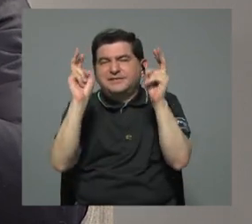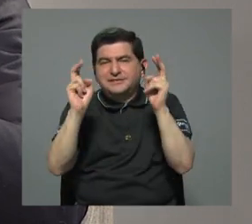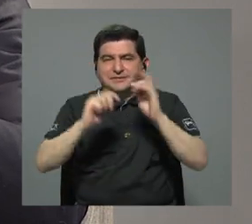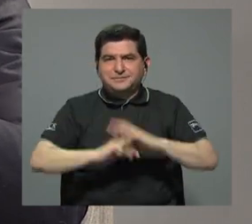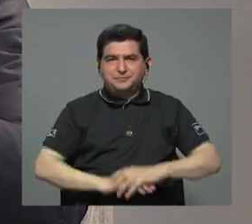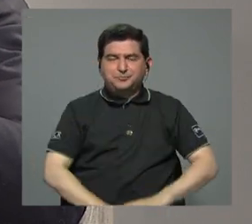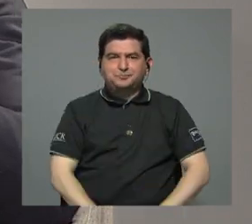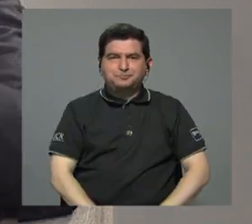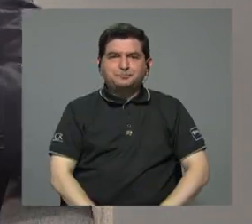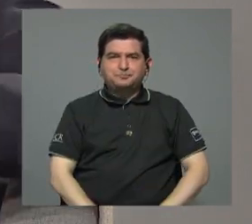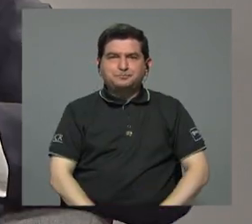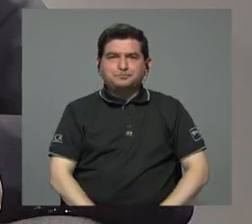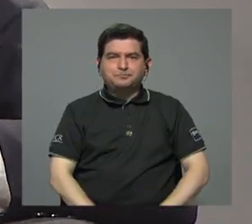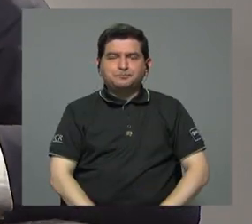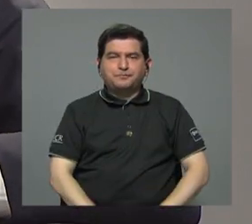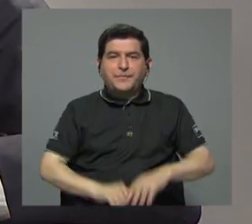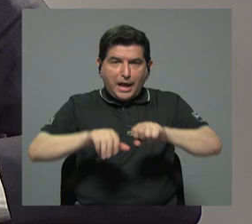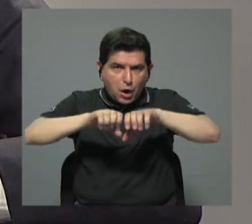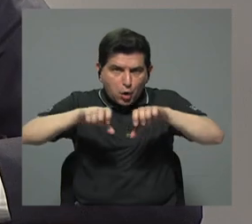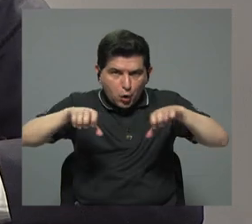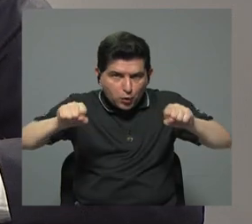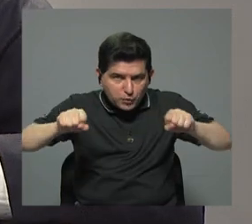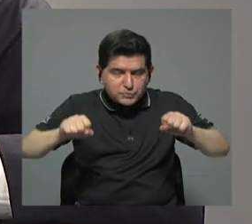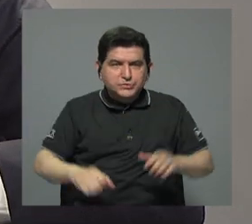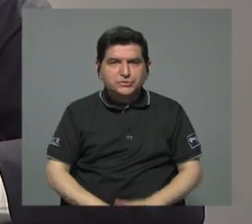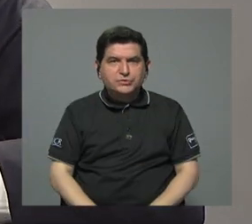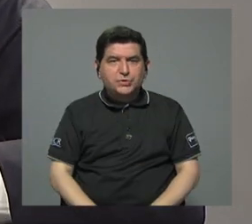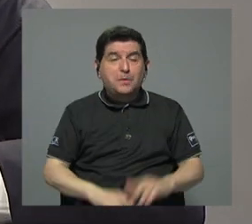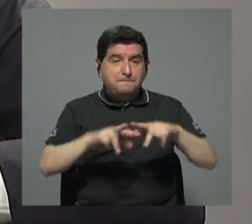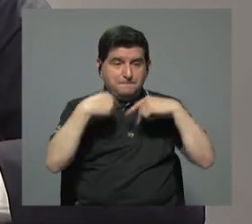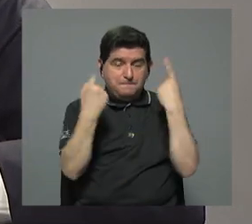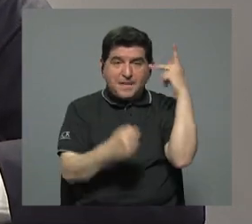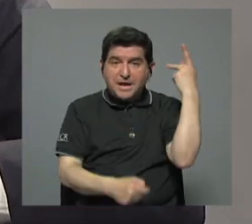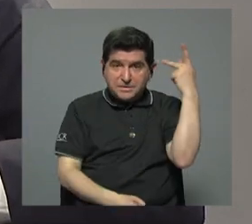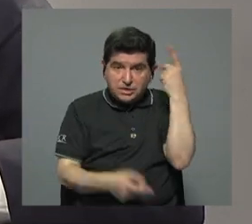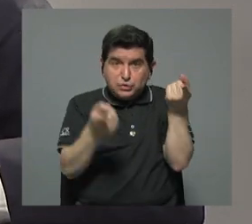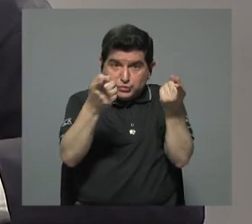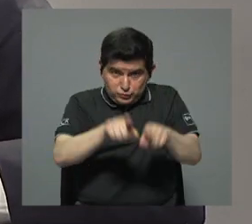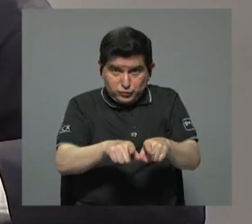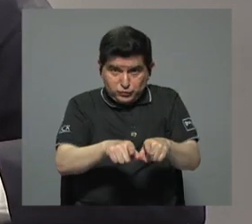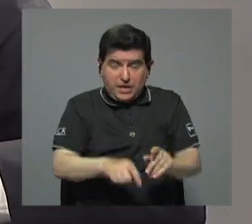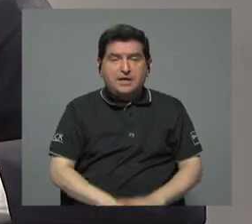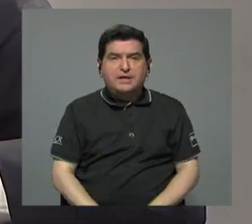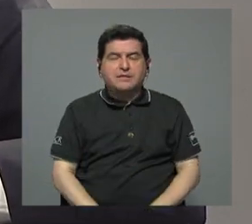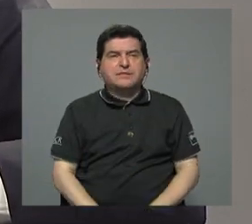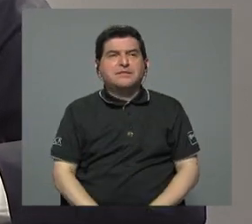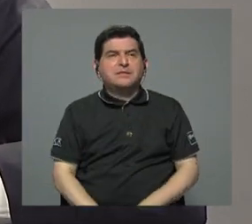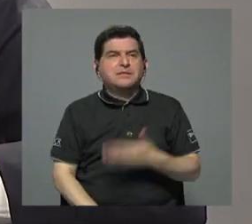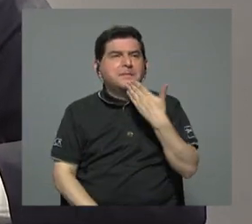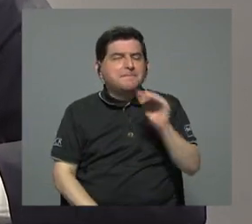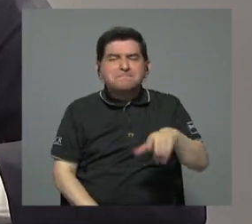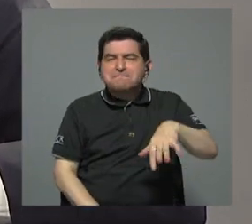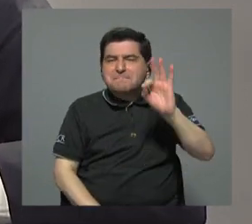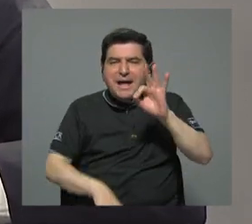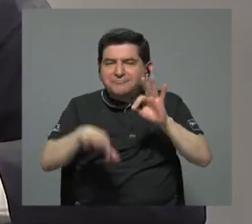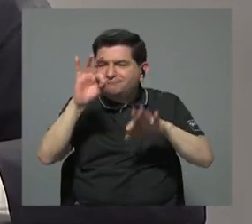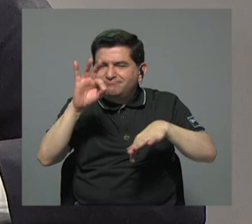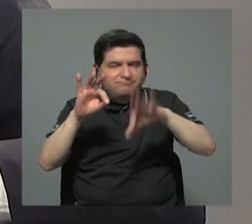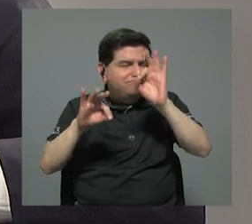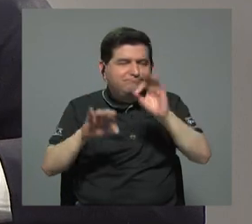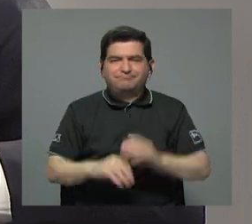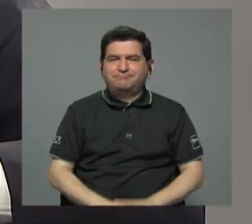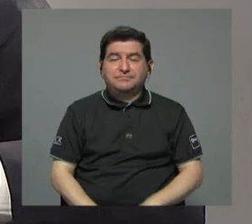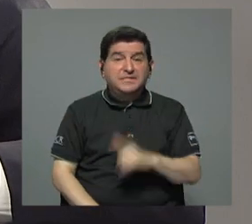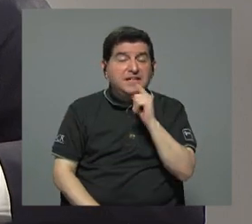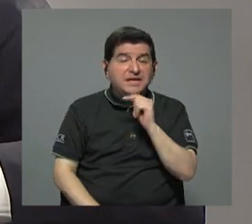en la que la corrupción pasa entonces en los partidos políticos verdad pasa por una mala escogencia ciertamente de